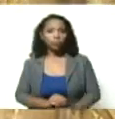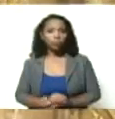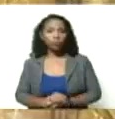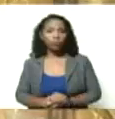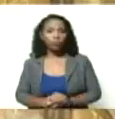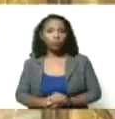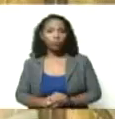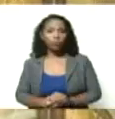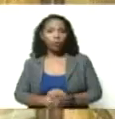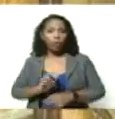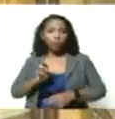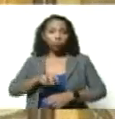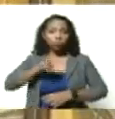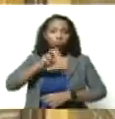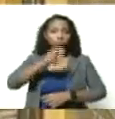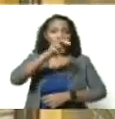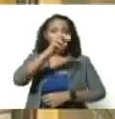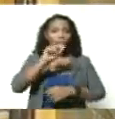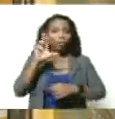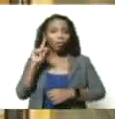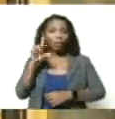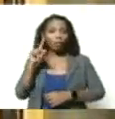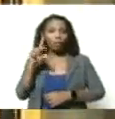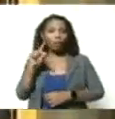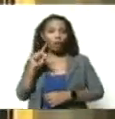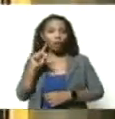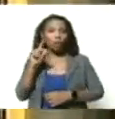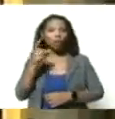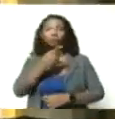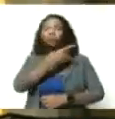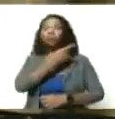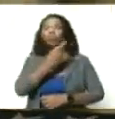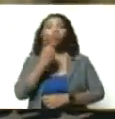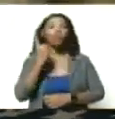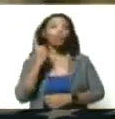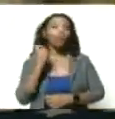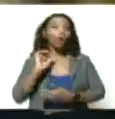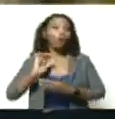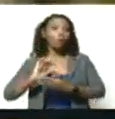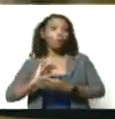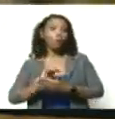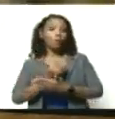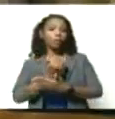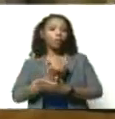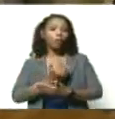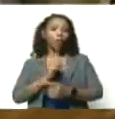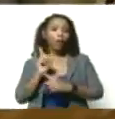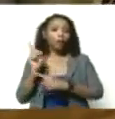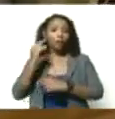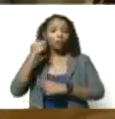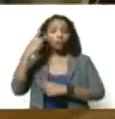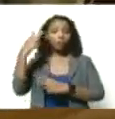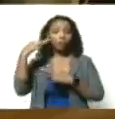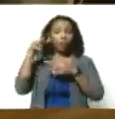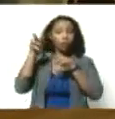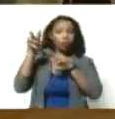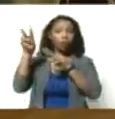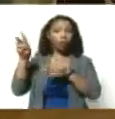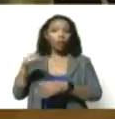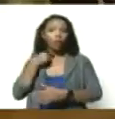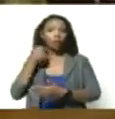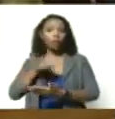Una escalera de plata, un perfume que arrebata, esa mirada que